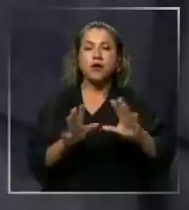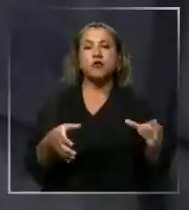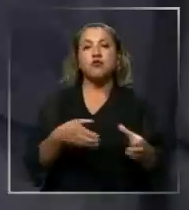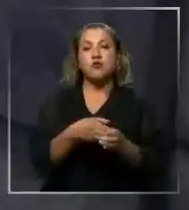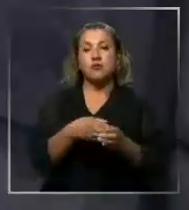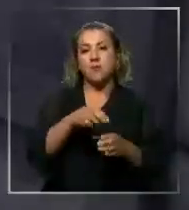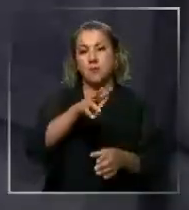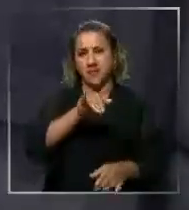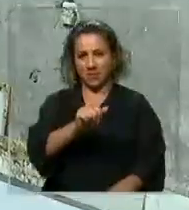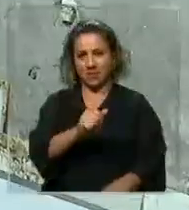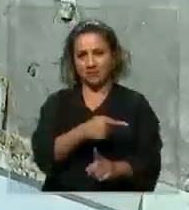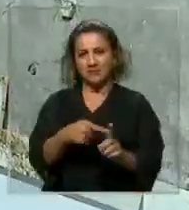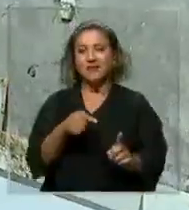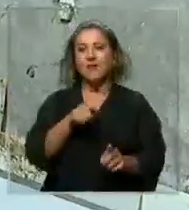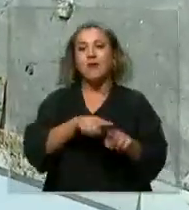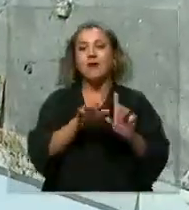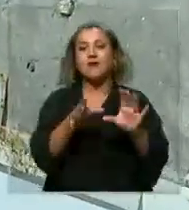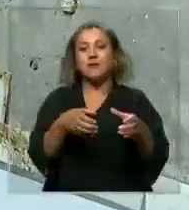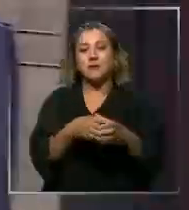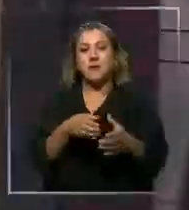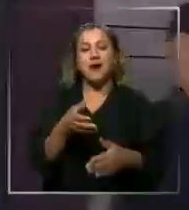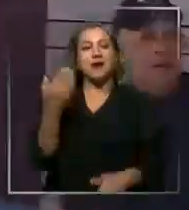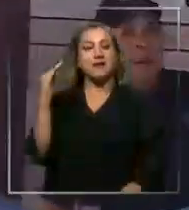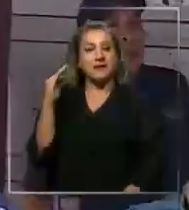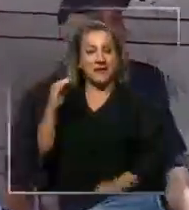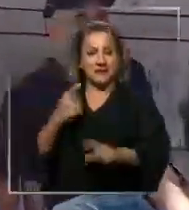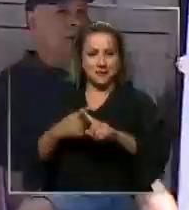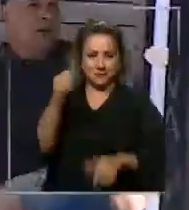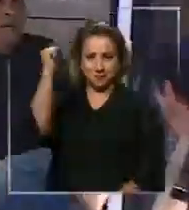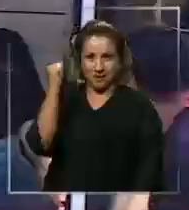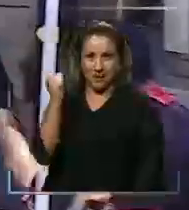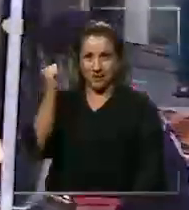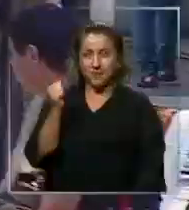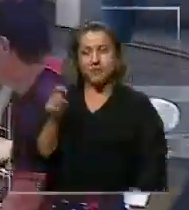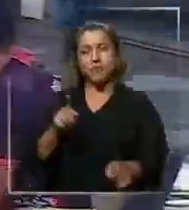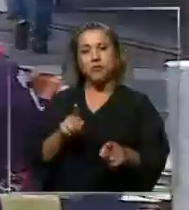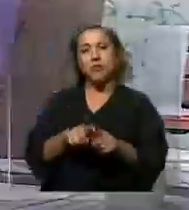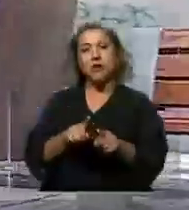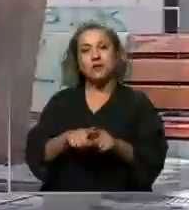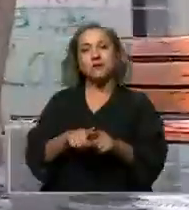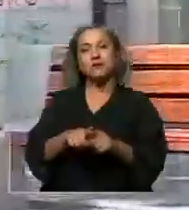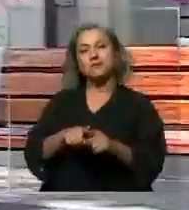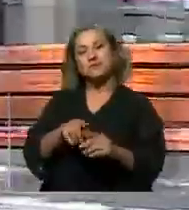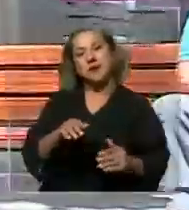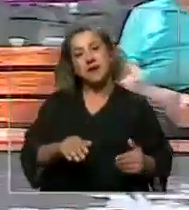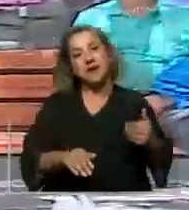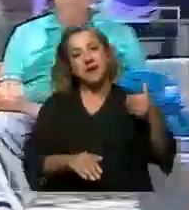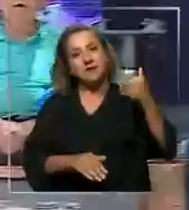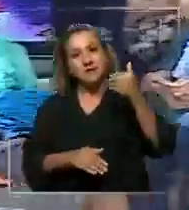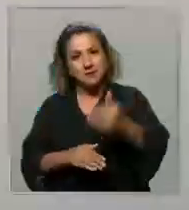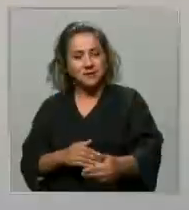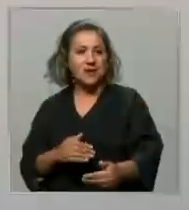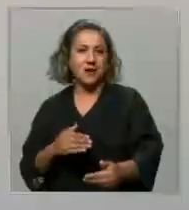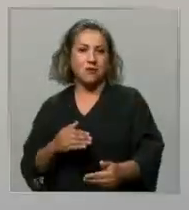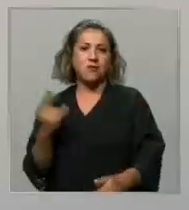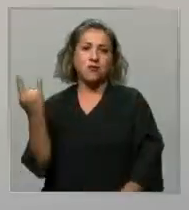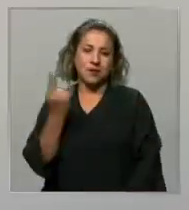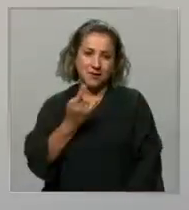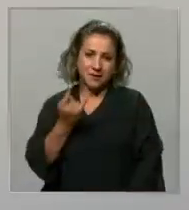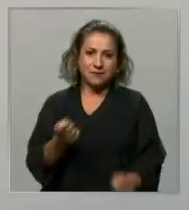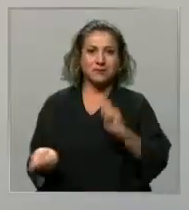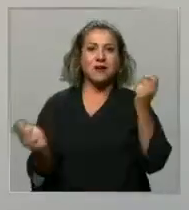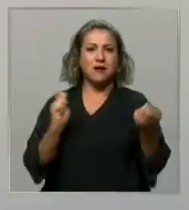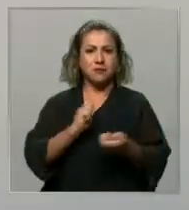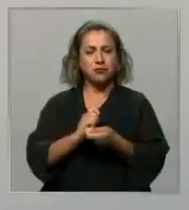media como lo hizo el presidente Piñera por eso es importante avanzar de manera más decidida en las reformas urgentes que hagan